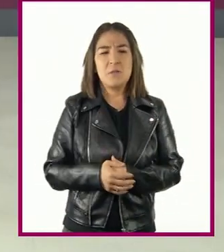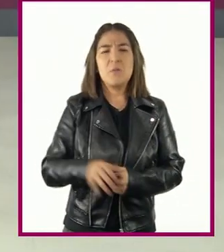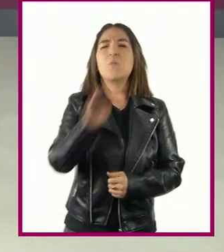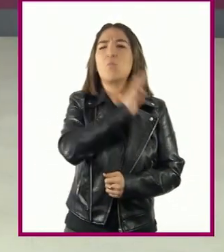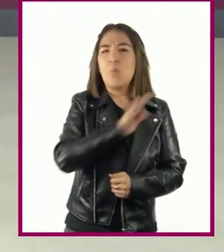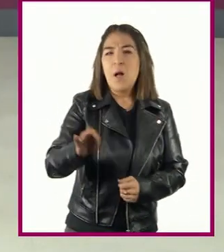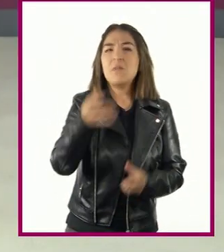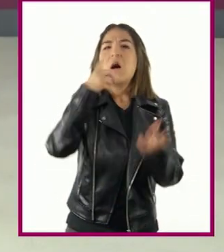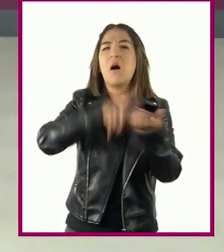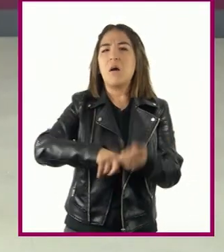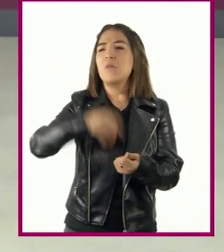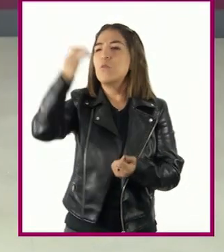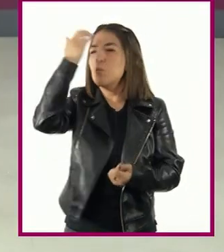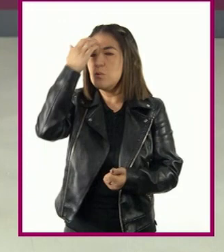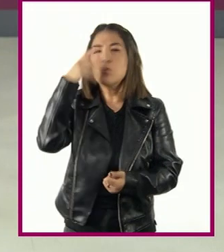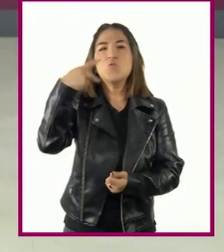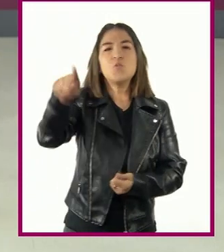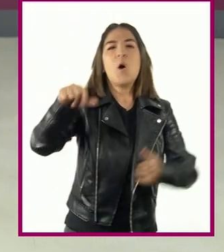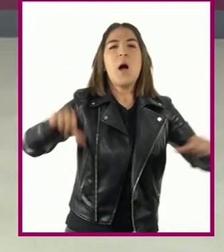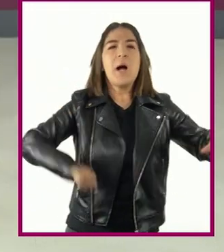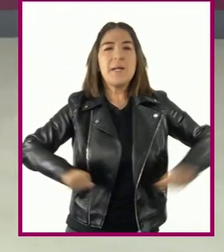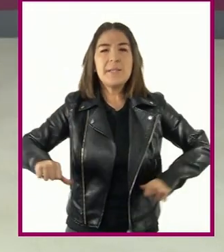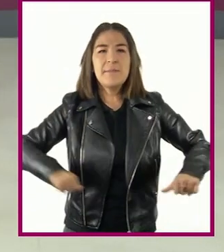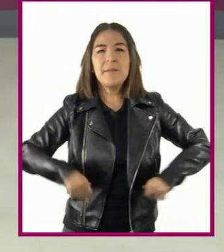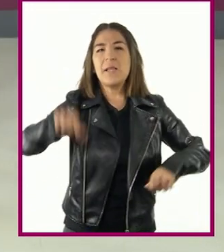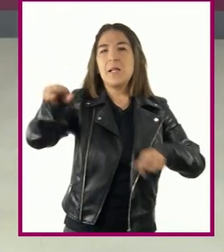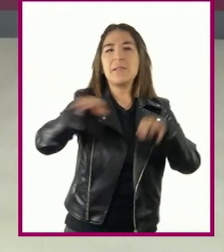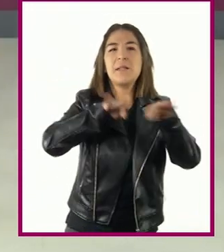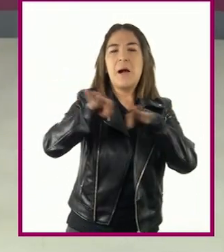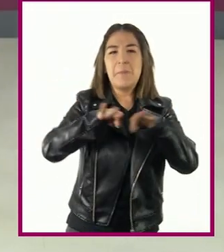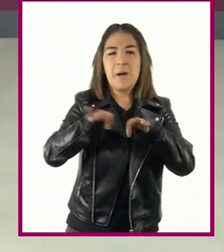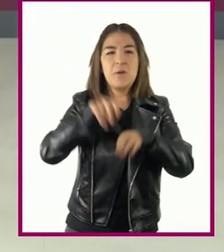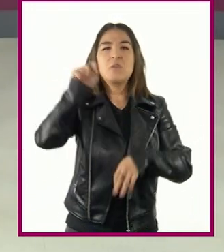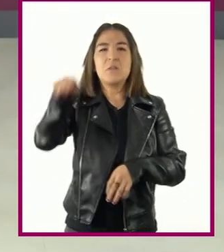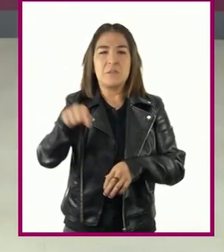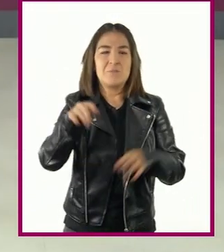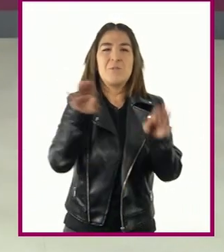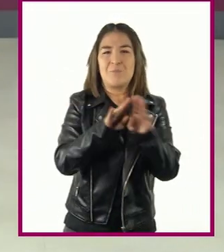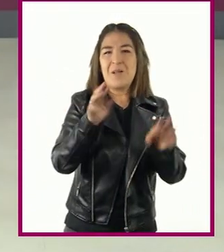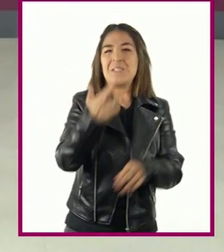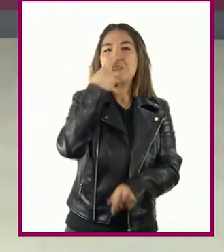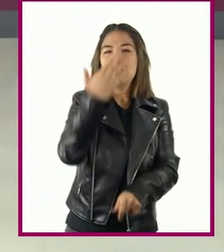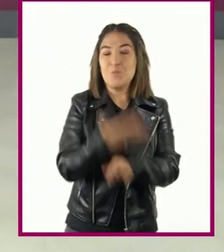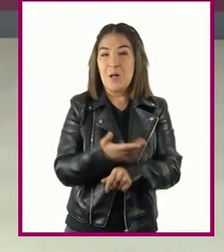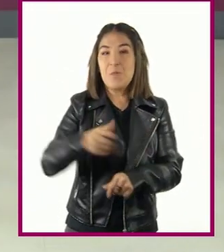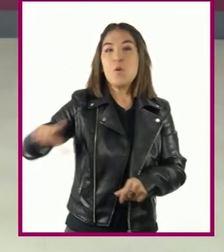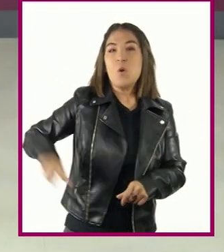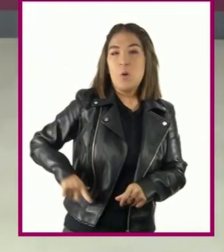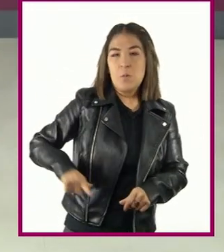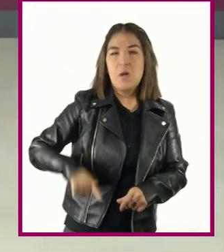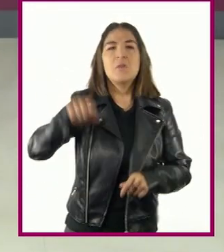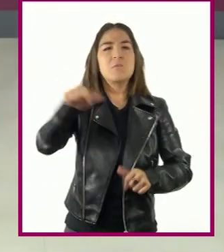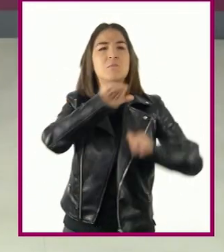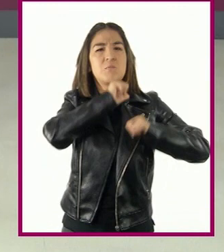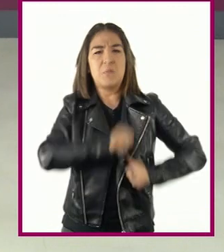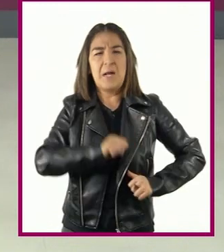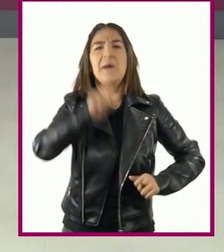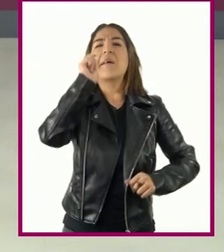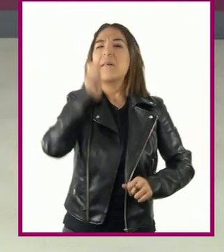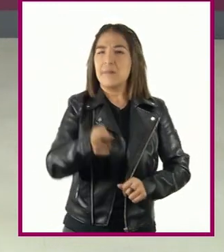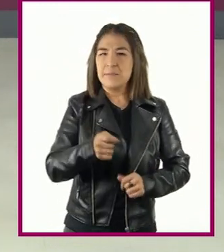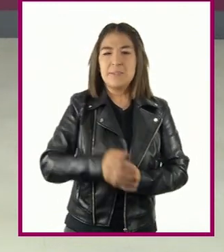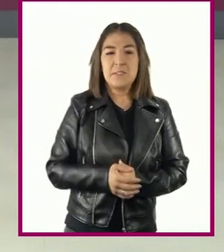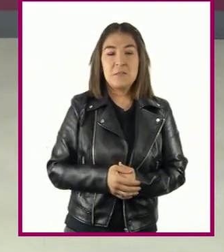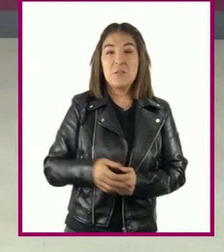puede conocer las acciones de las autoridades y controlar las decisiones públicas, garantizando